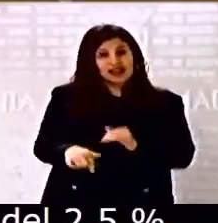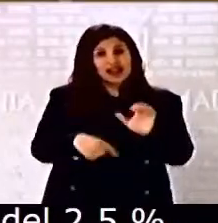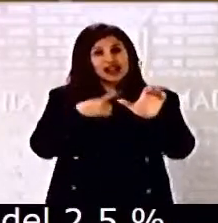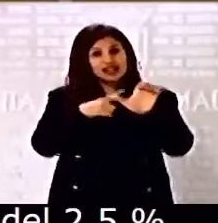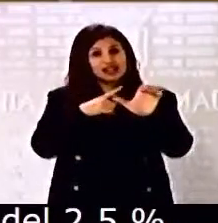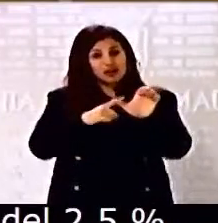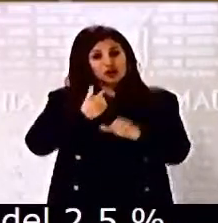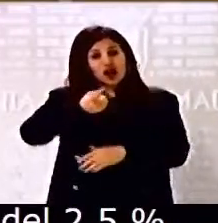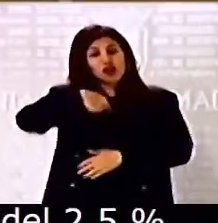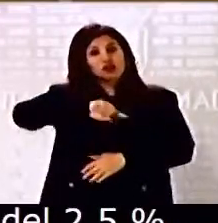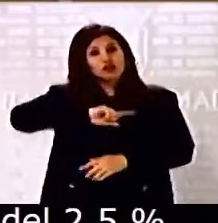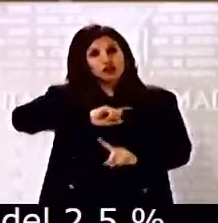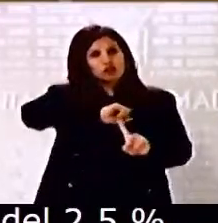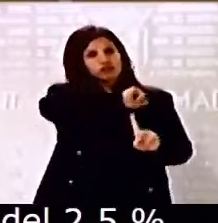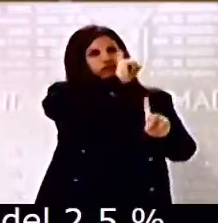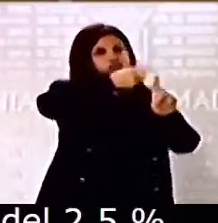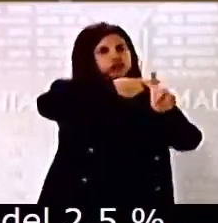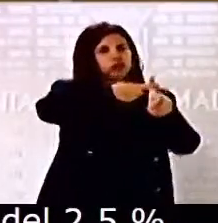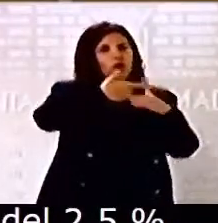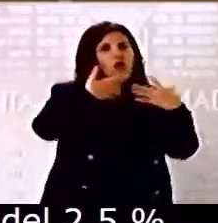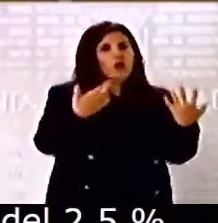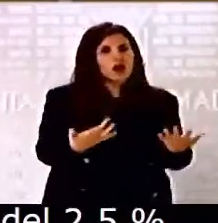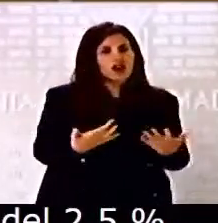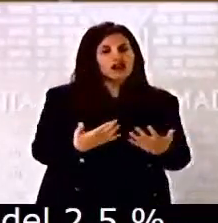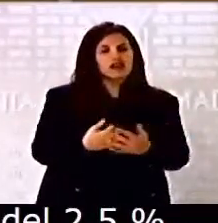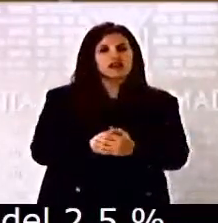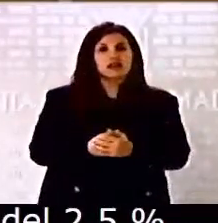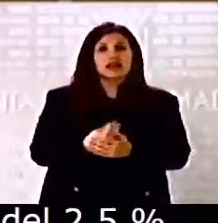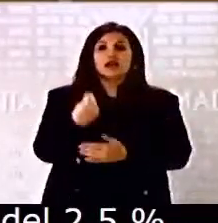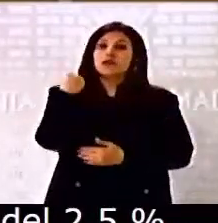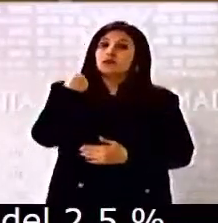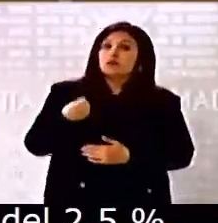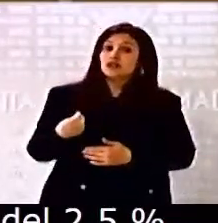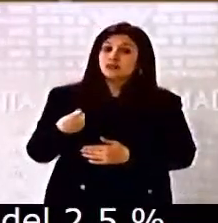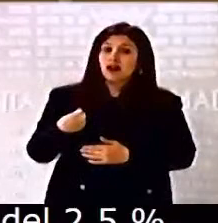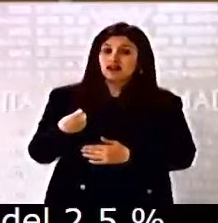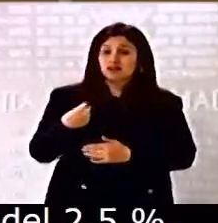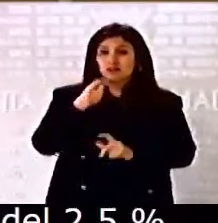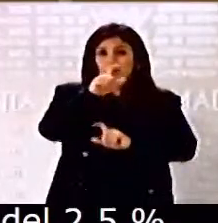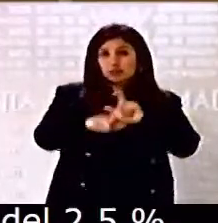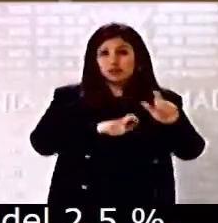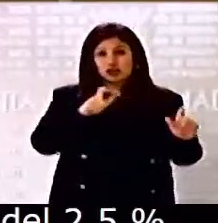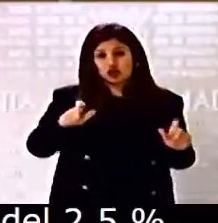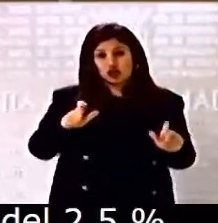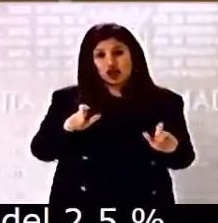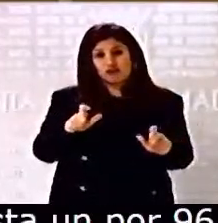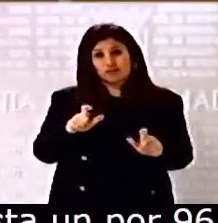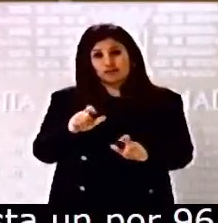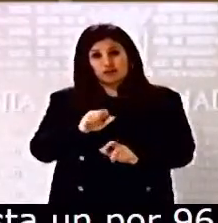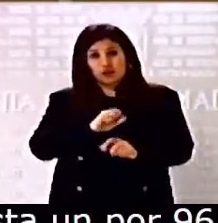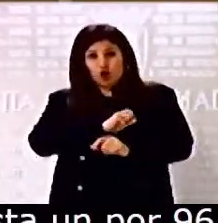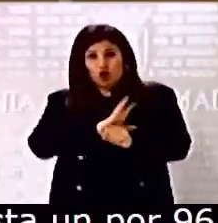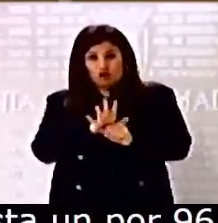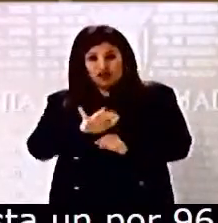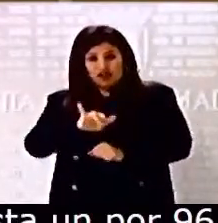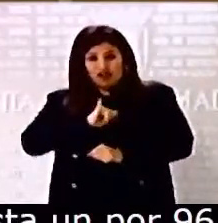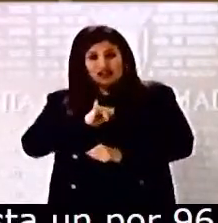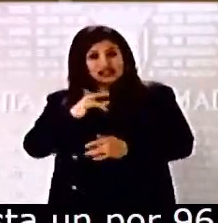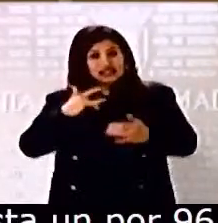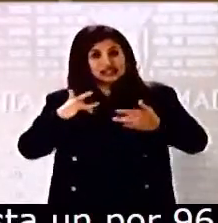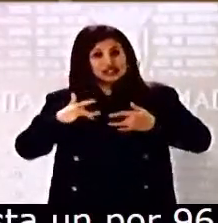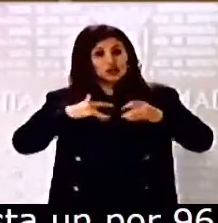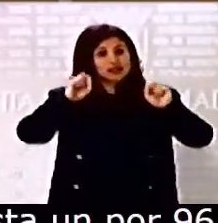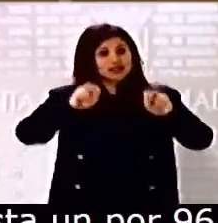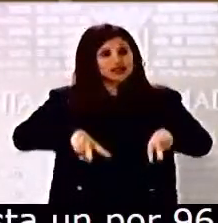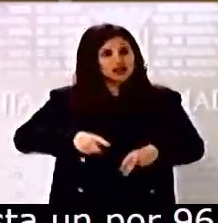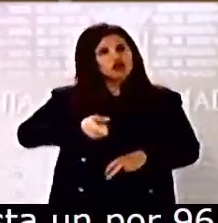diagnosticamos hasta un 96% de los casos asintomáticos, de forma muy